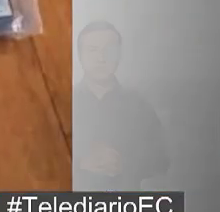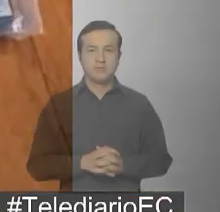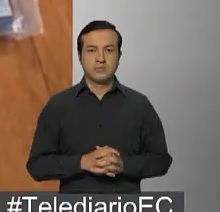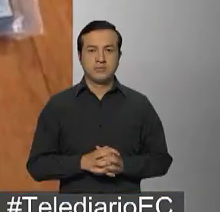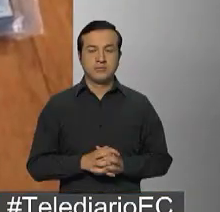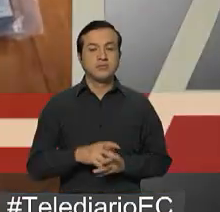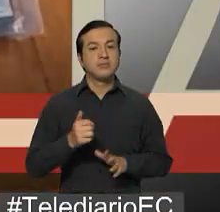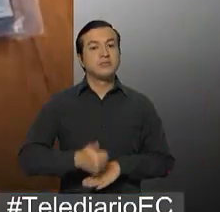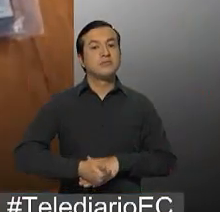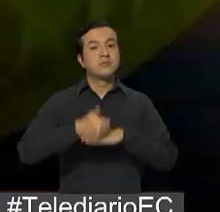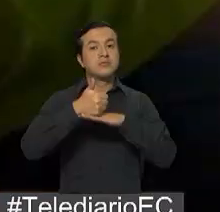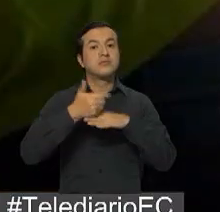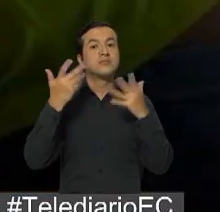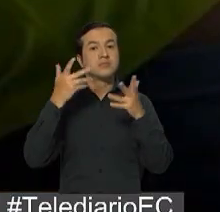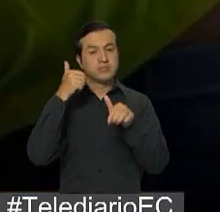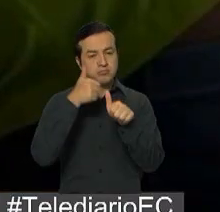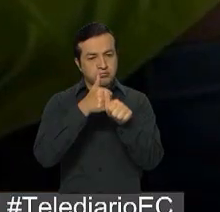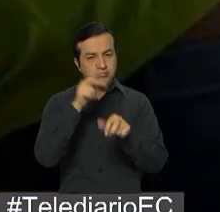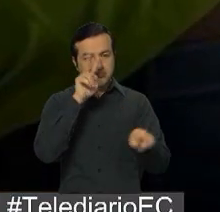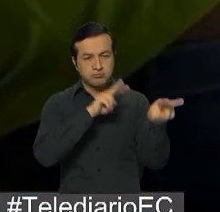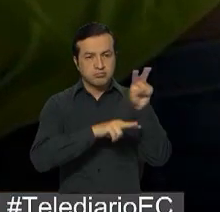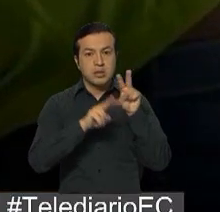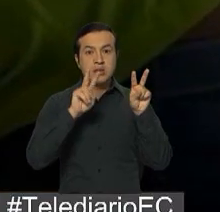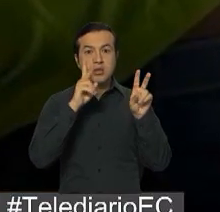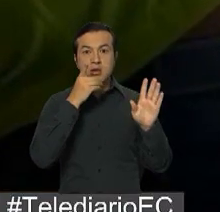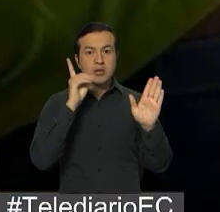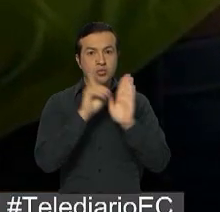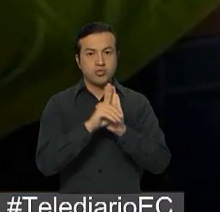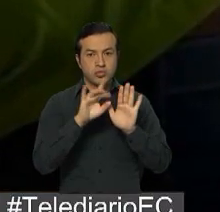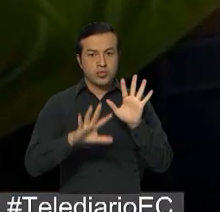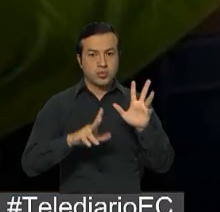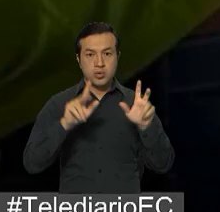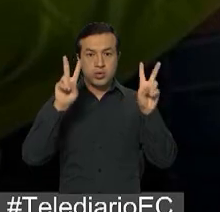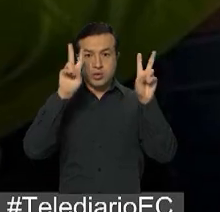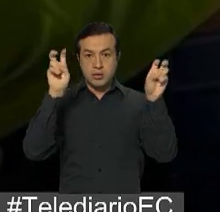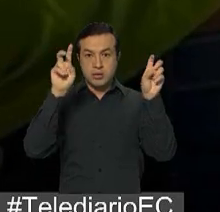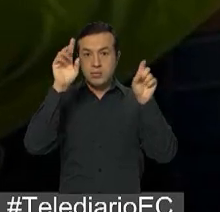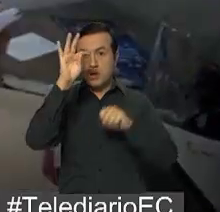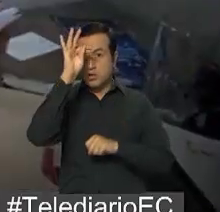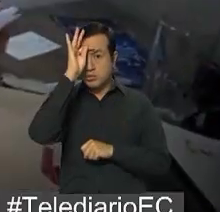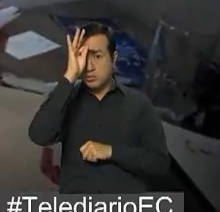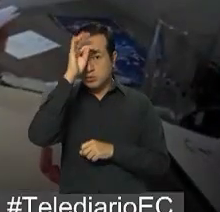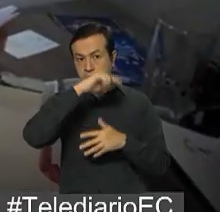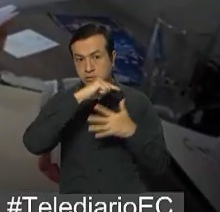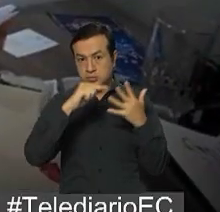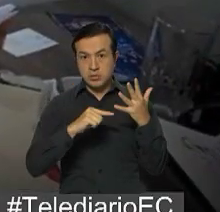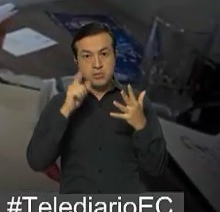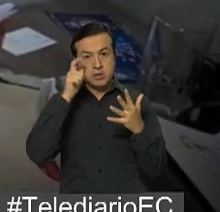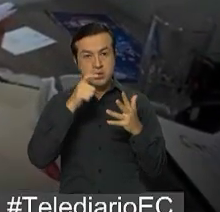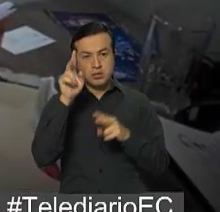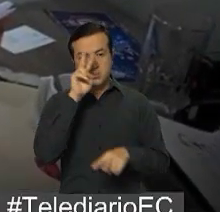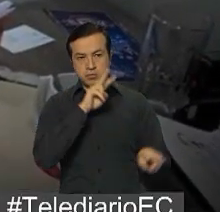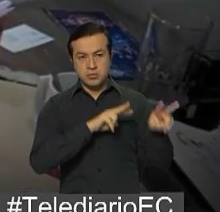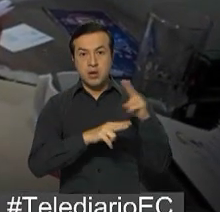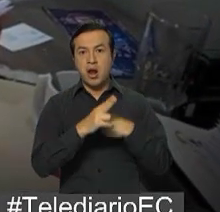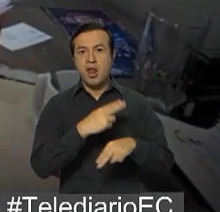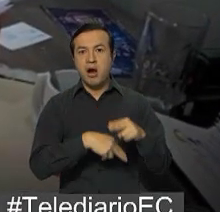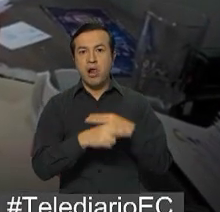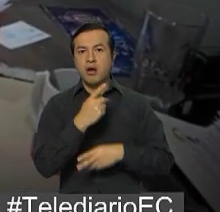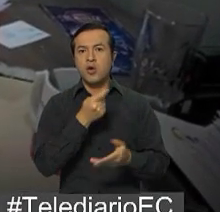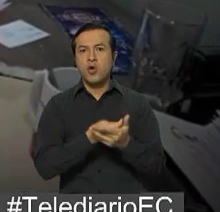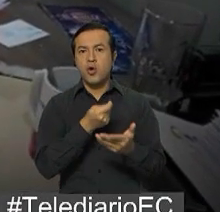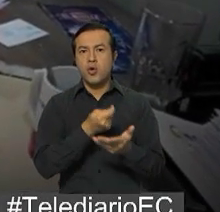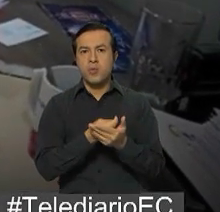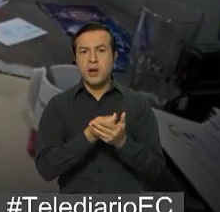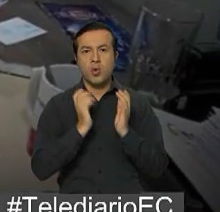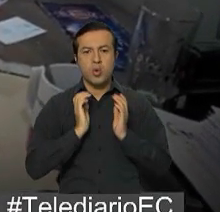autoridades siguen de cerca varias denuncias de corrupción en el sector de la salud la fiscalía investiga un presunto peculado en la compra de